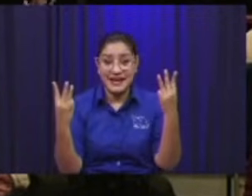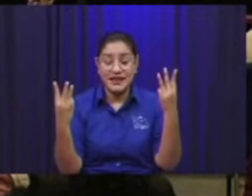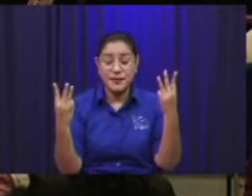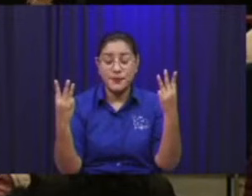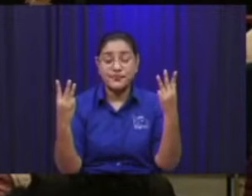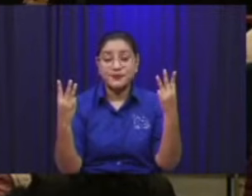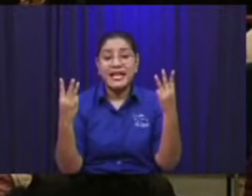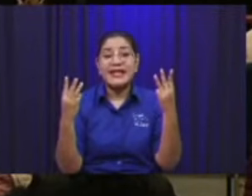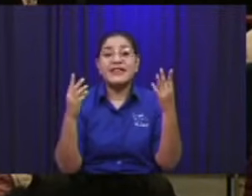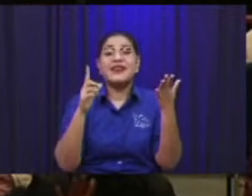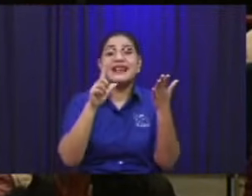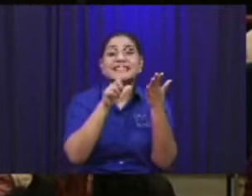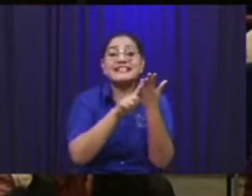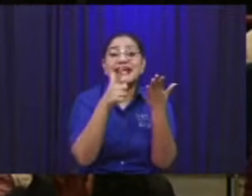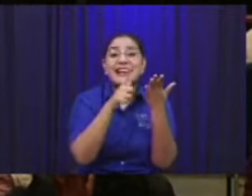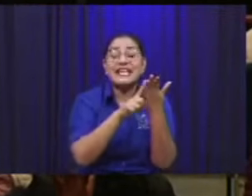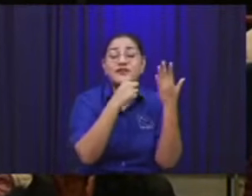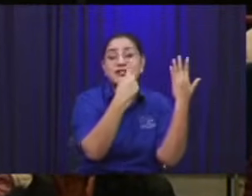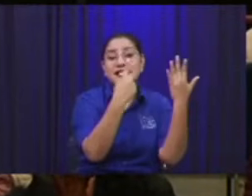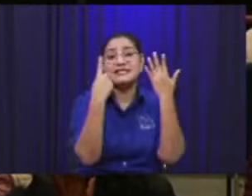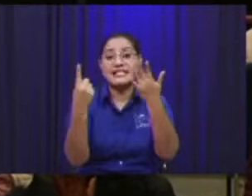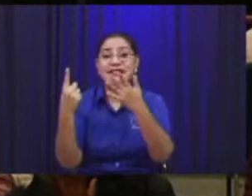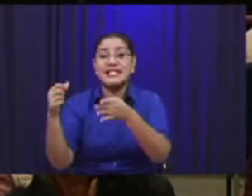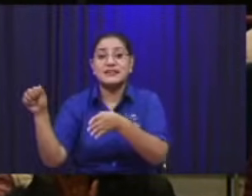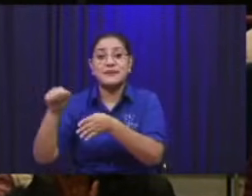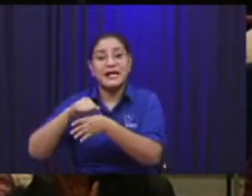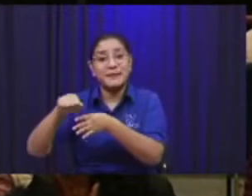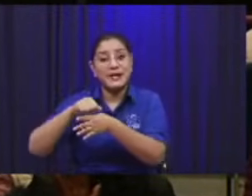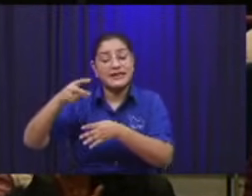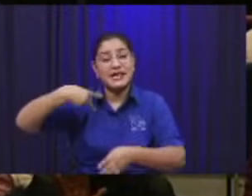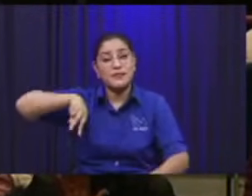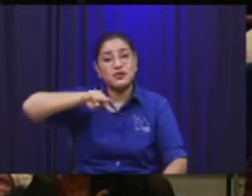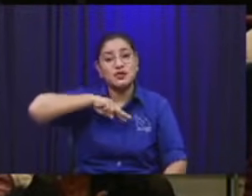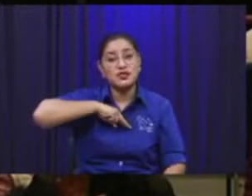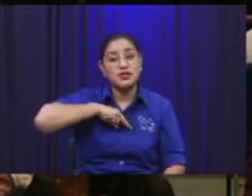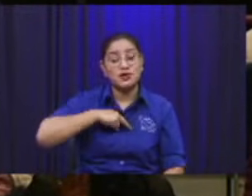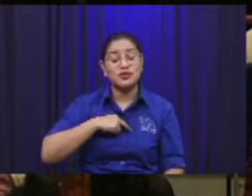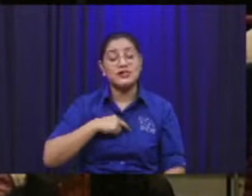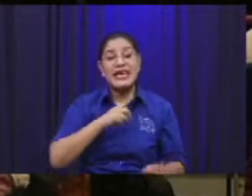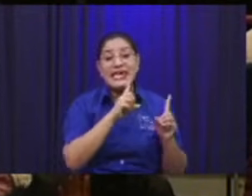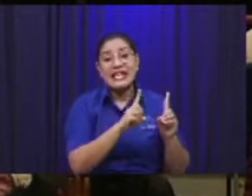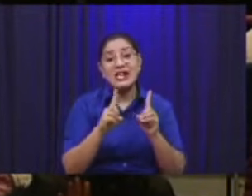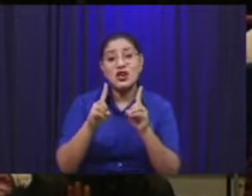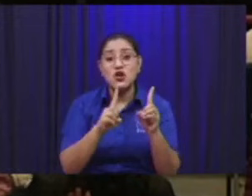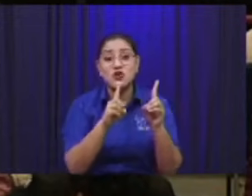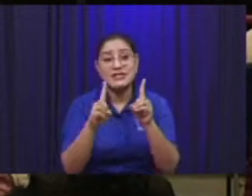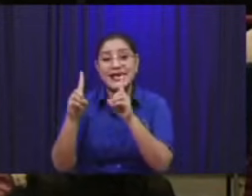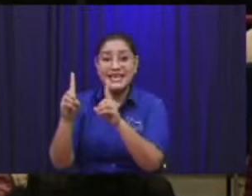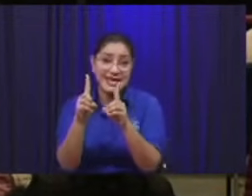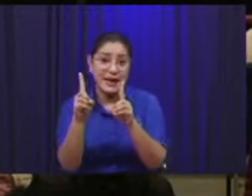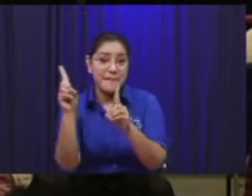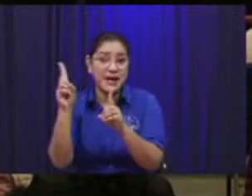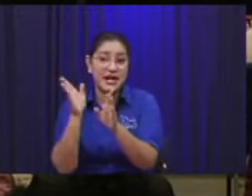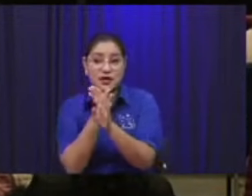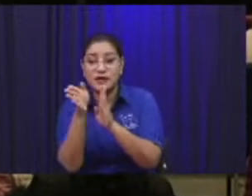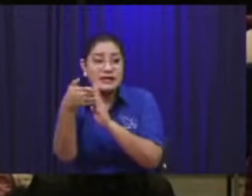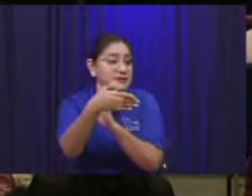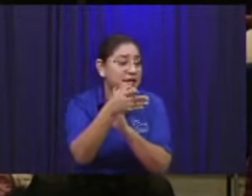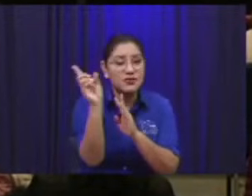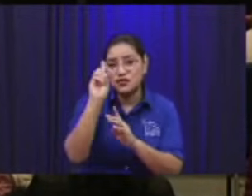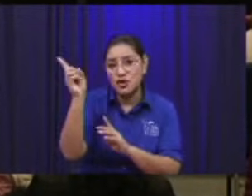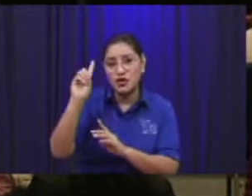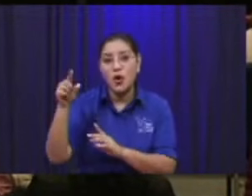libros que van a servir para llevarlos a la práctica y que eso nos sirven para que no nos desviemos en la